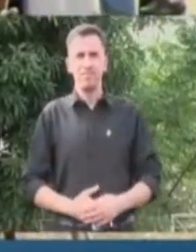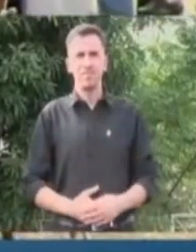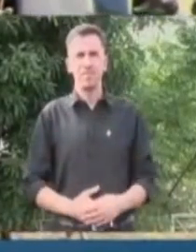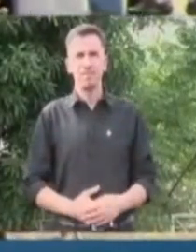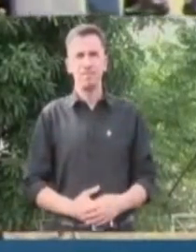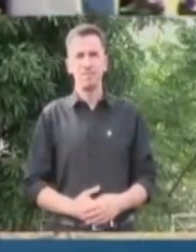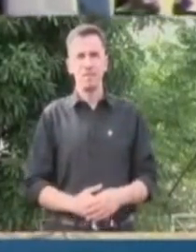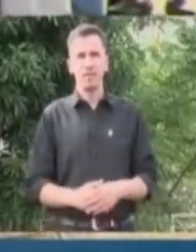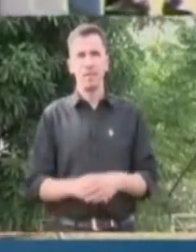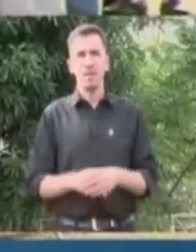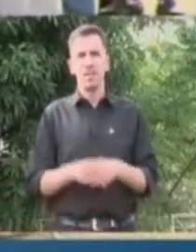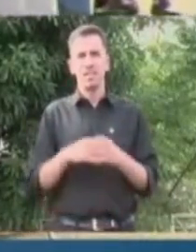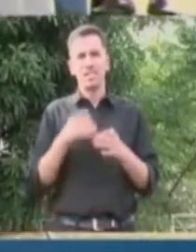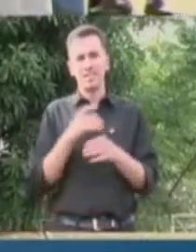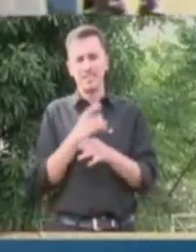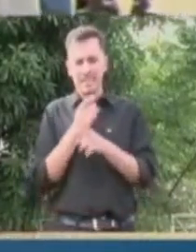Finalmente,